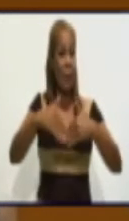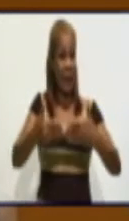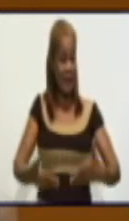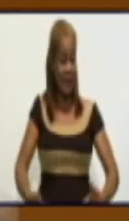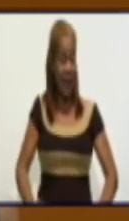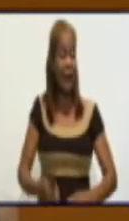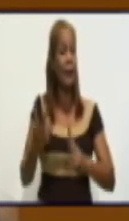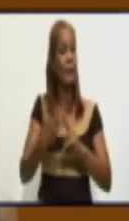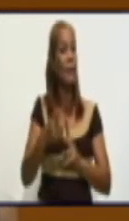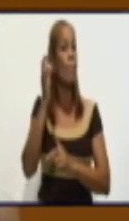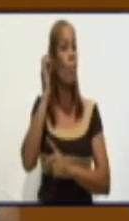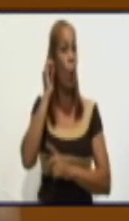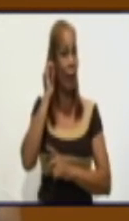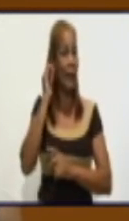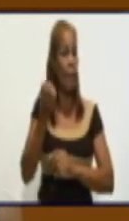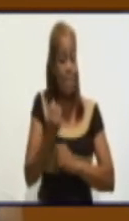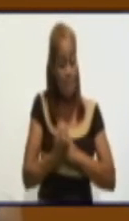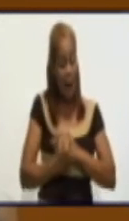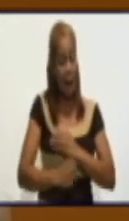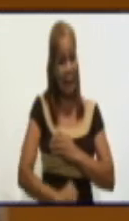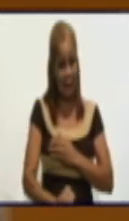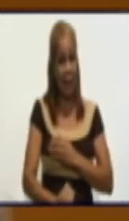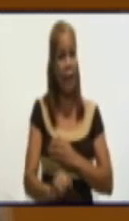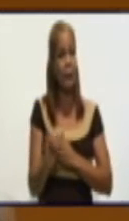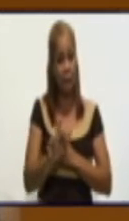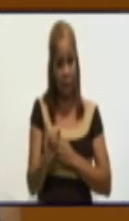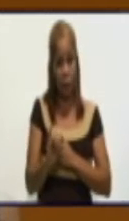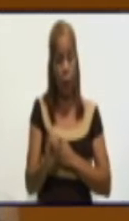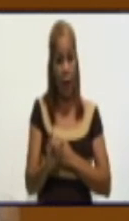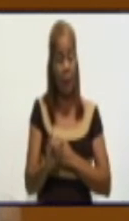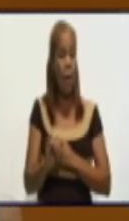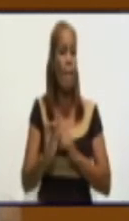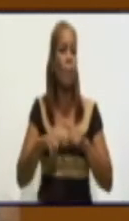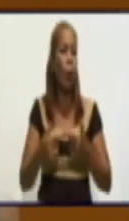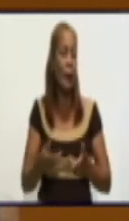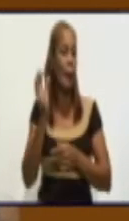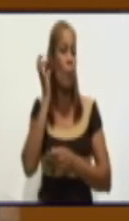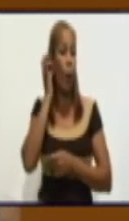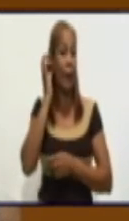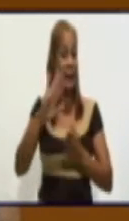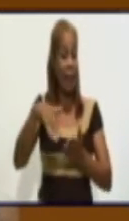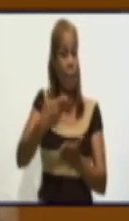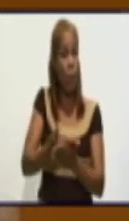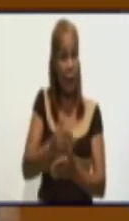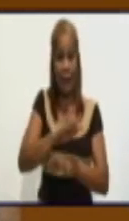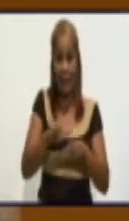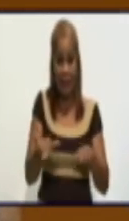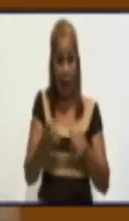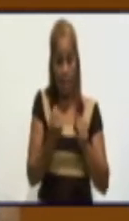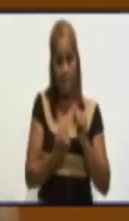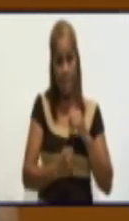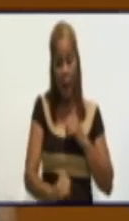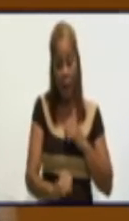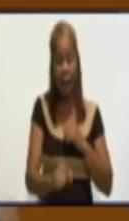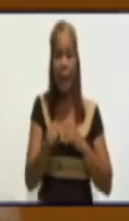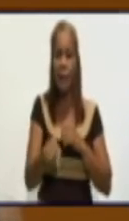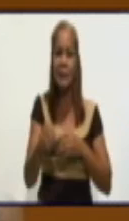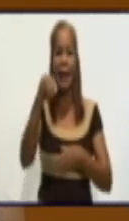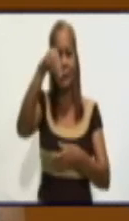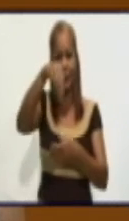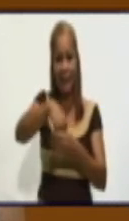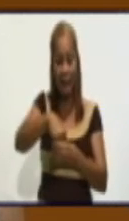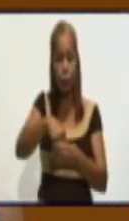la mujer después que para la recién parida como se dice en el lenguaje popular es un grupo importante y de riesgo que muchas veces